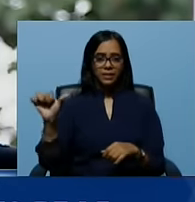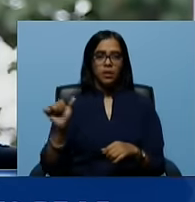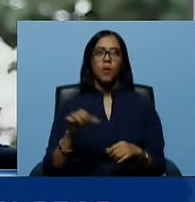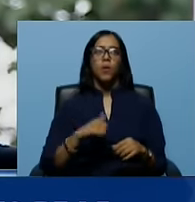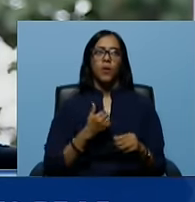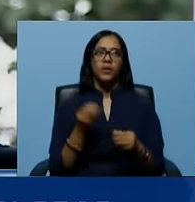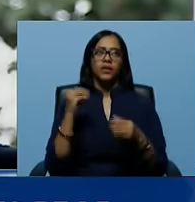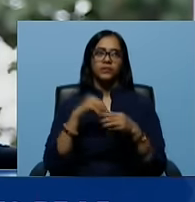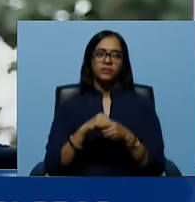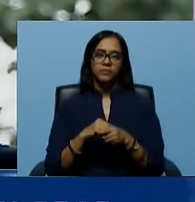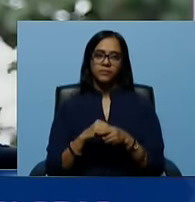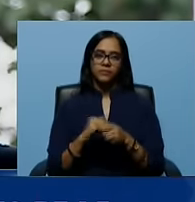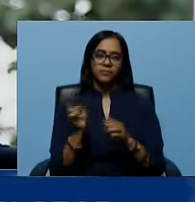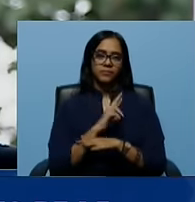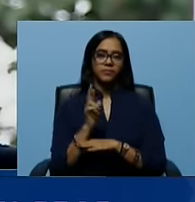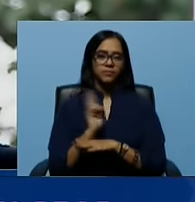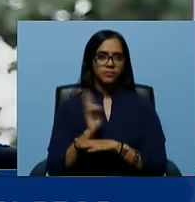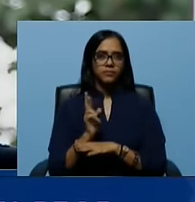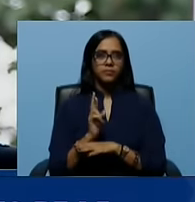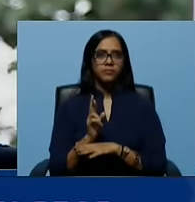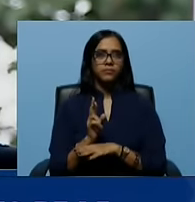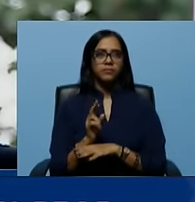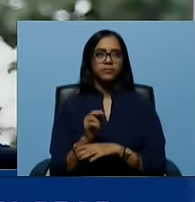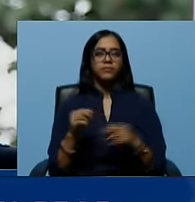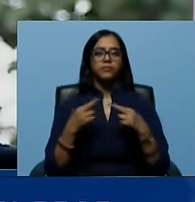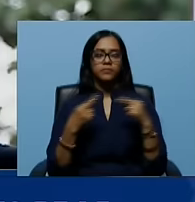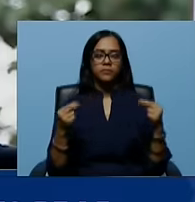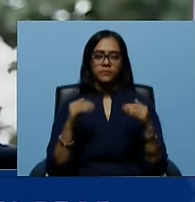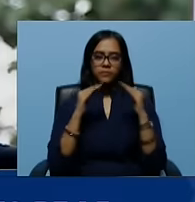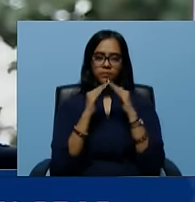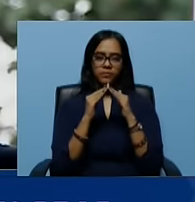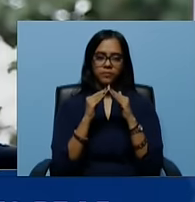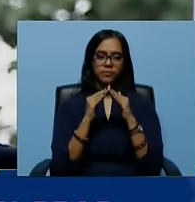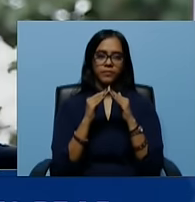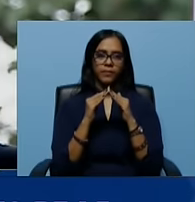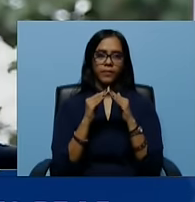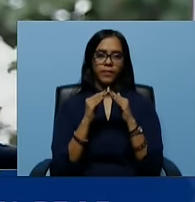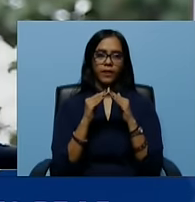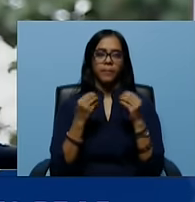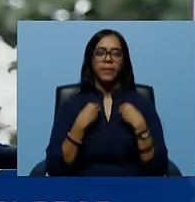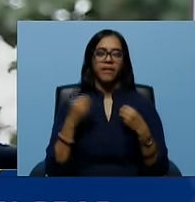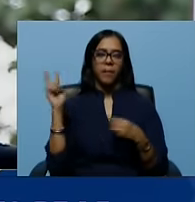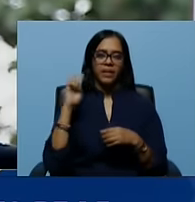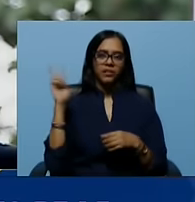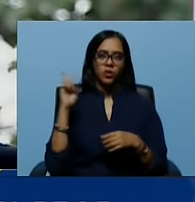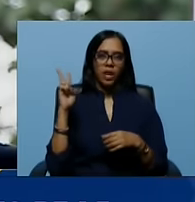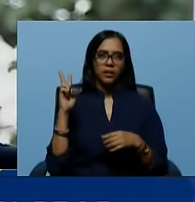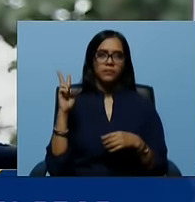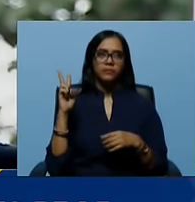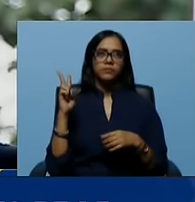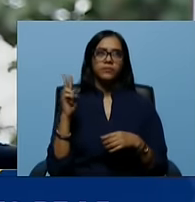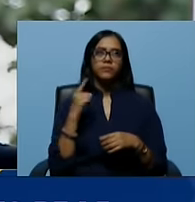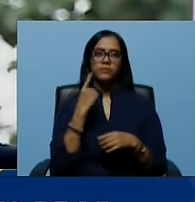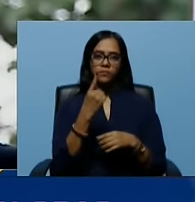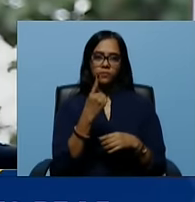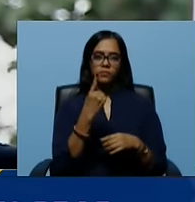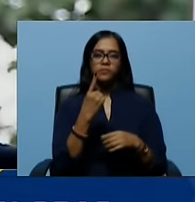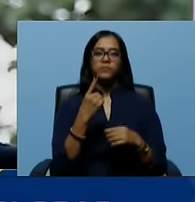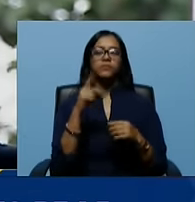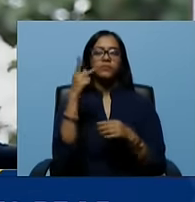meterle un acelerador a la red de casas Viva Venezuela, una por